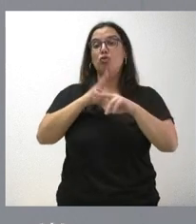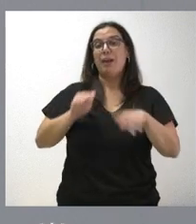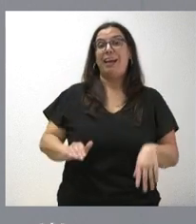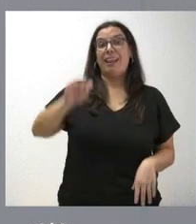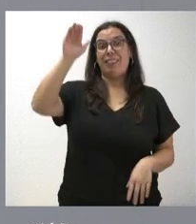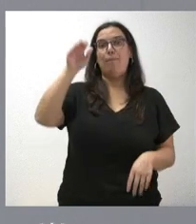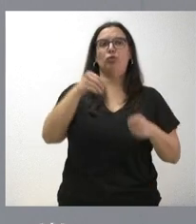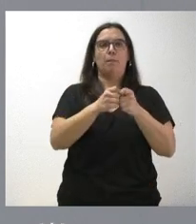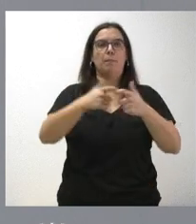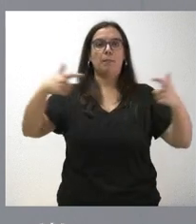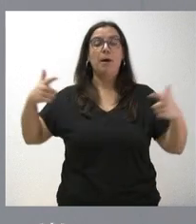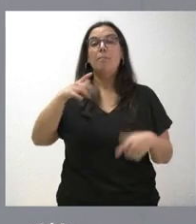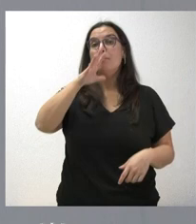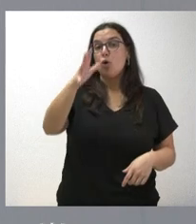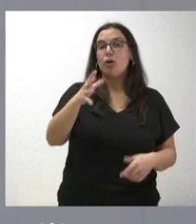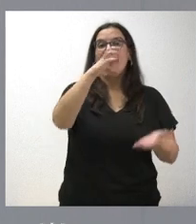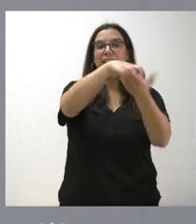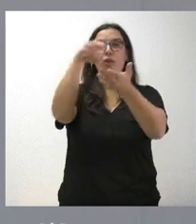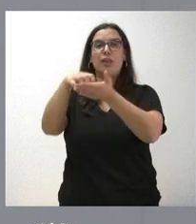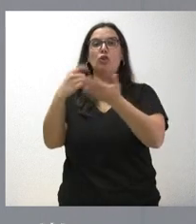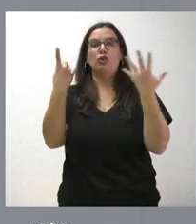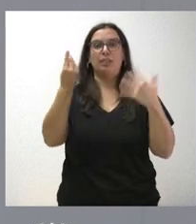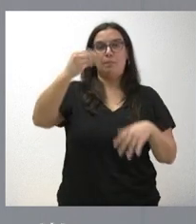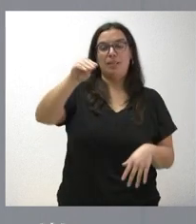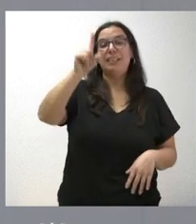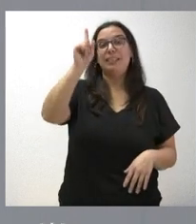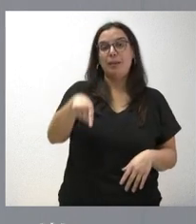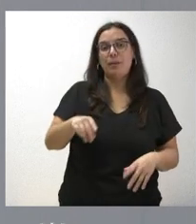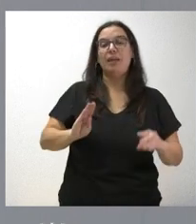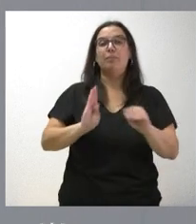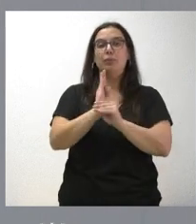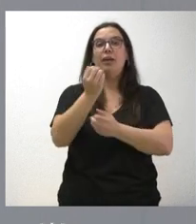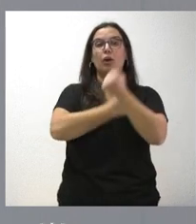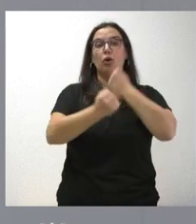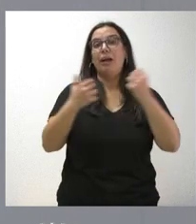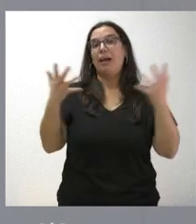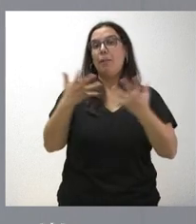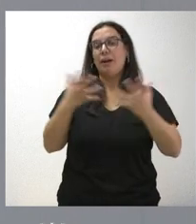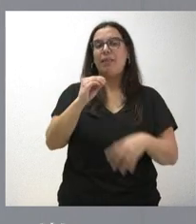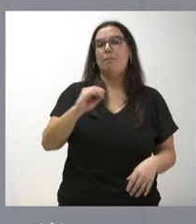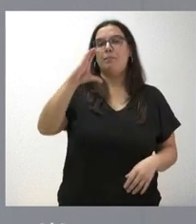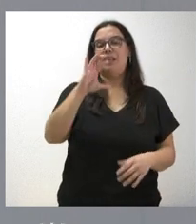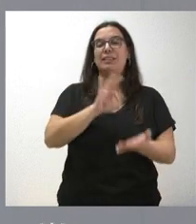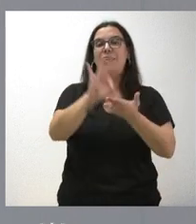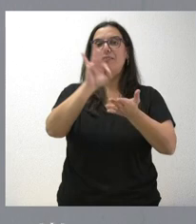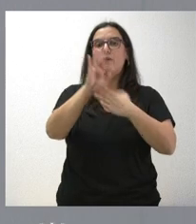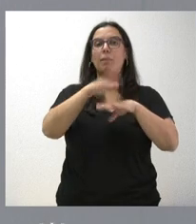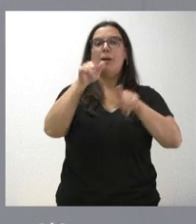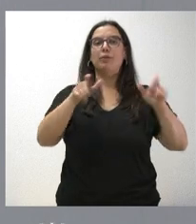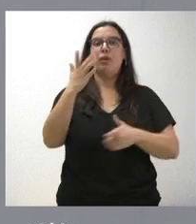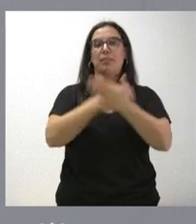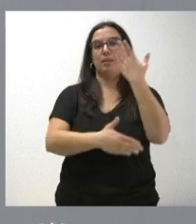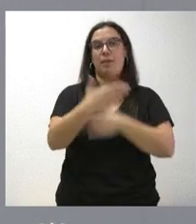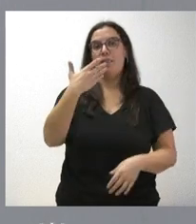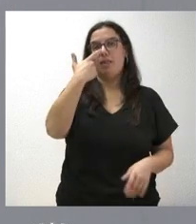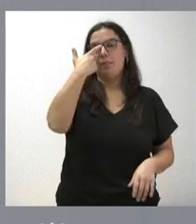incorpora seis nuevos centros y también se incrementan las ayudas económicas de emergencia de los servicios destinados a las personas con